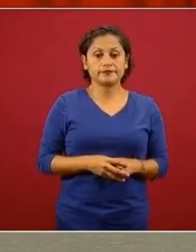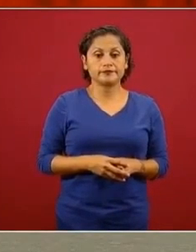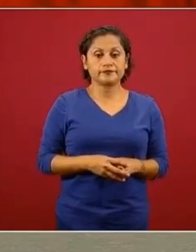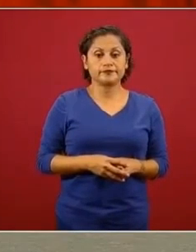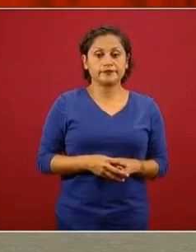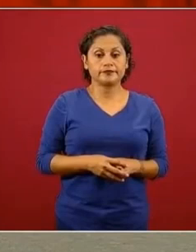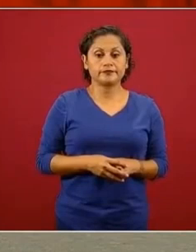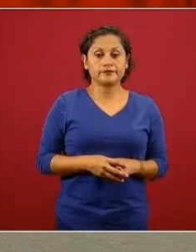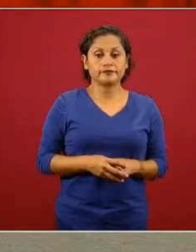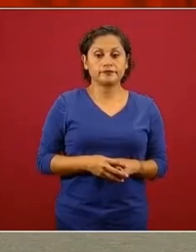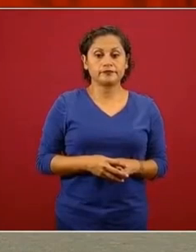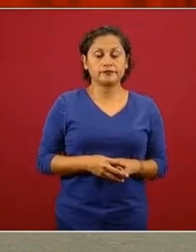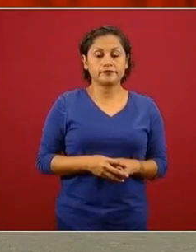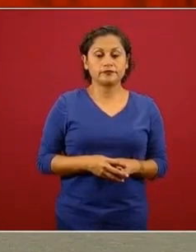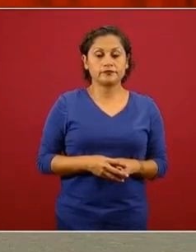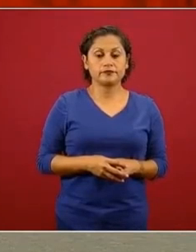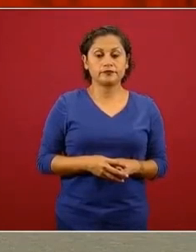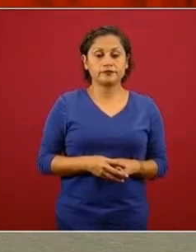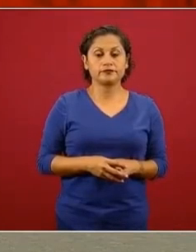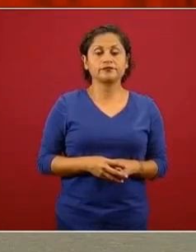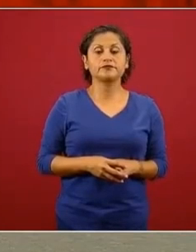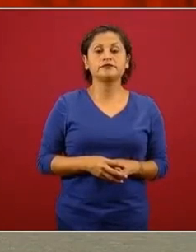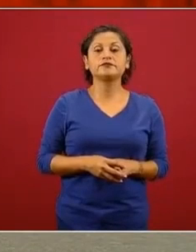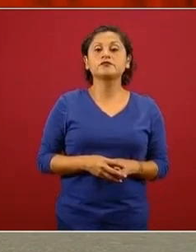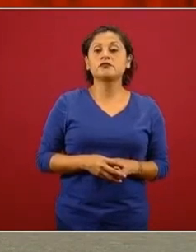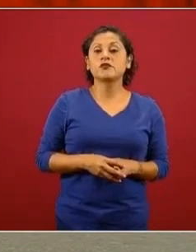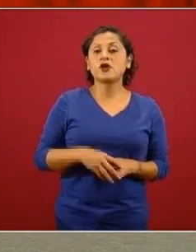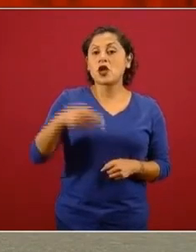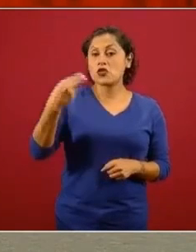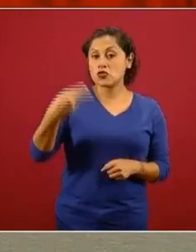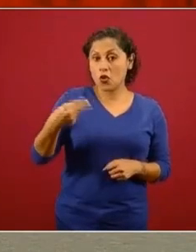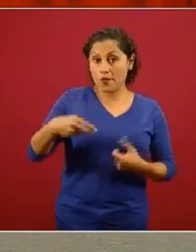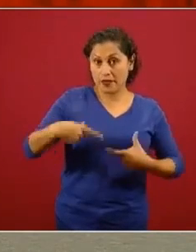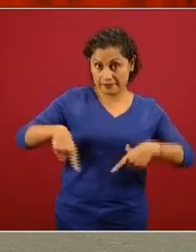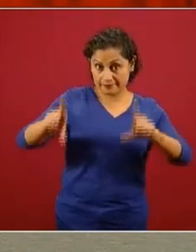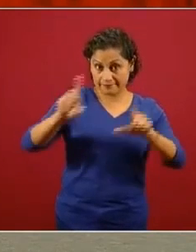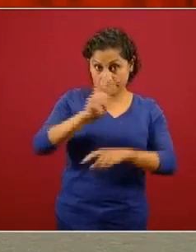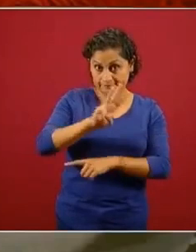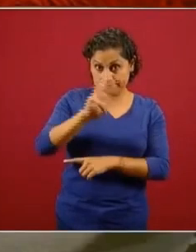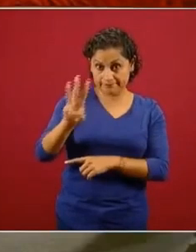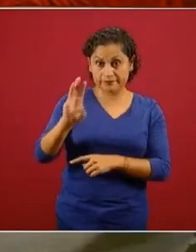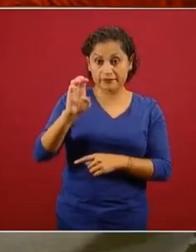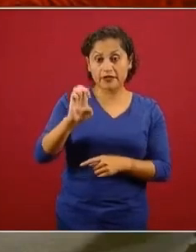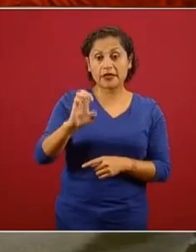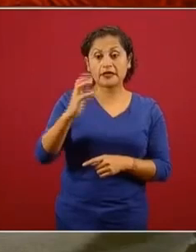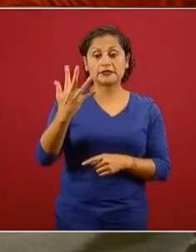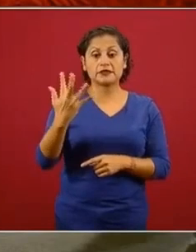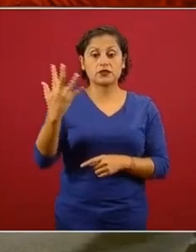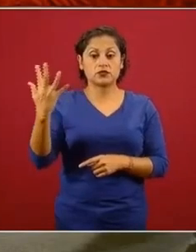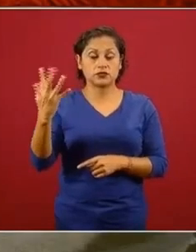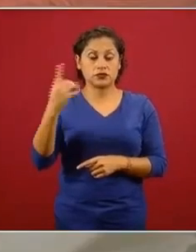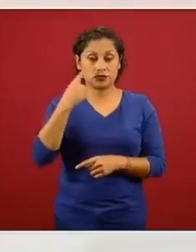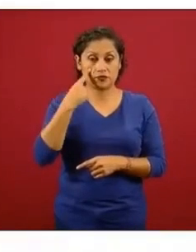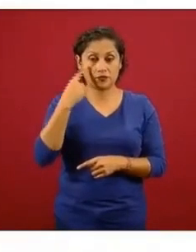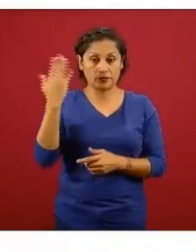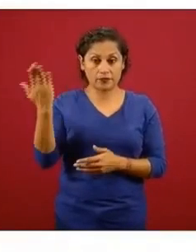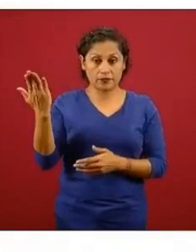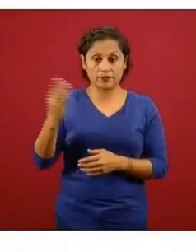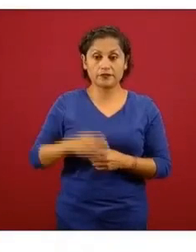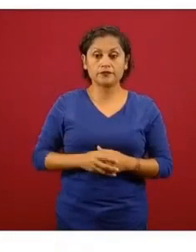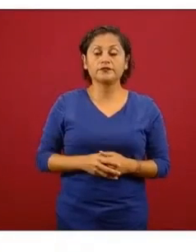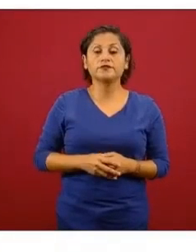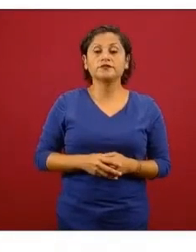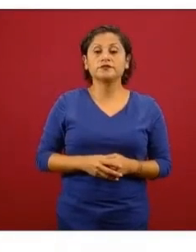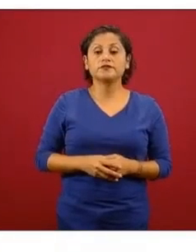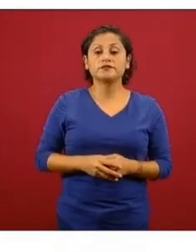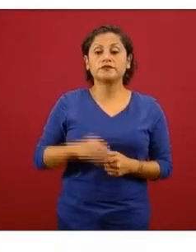un portal que se llama E55, que en este caso, en la dirección que les vamos a generar, es un portal que pertenece a la